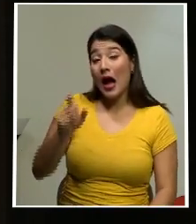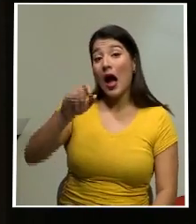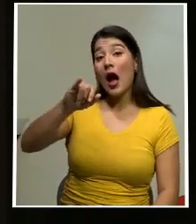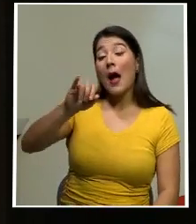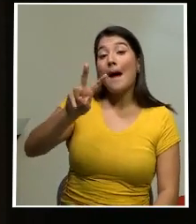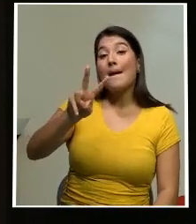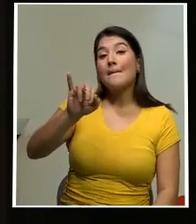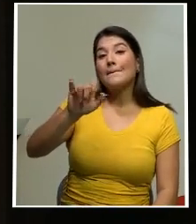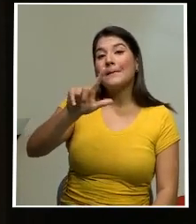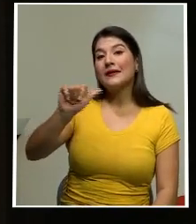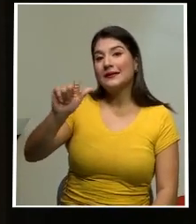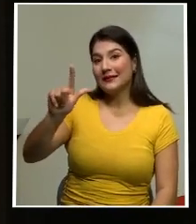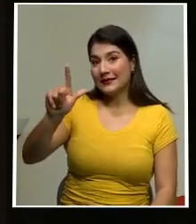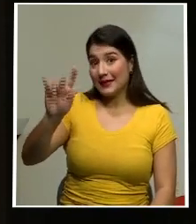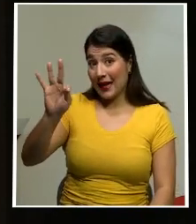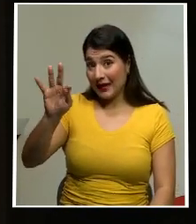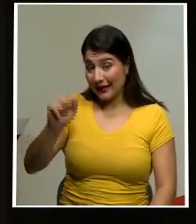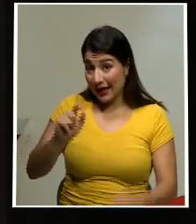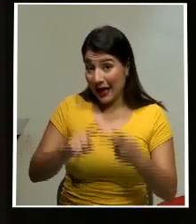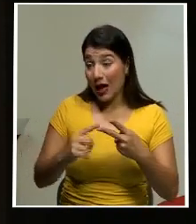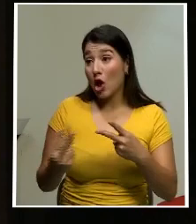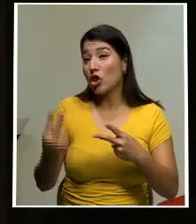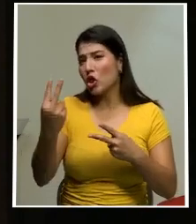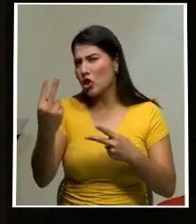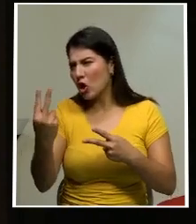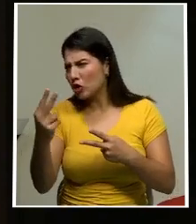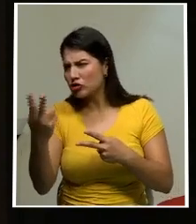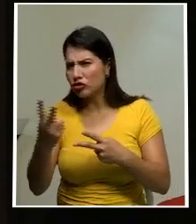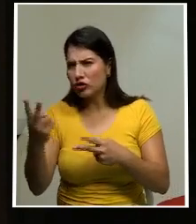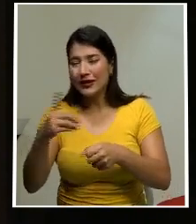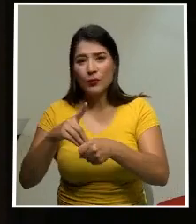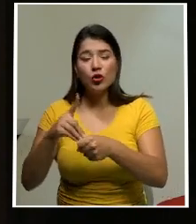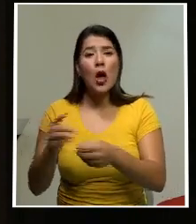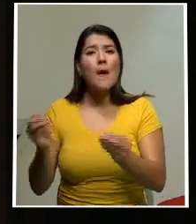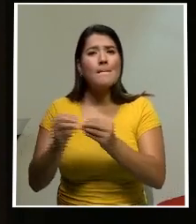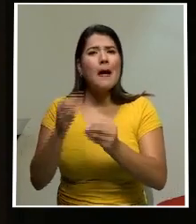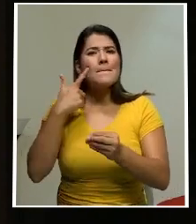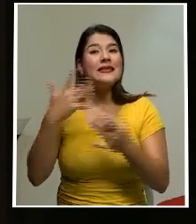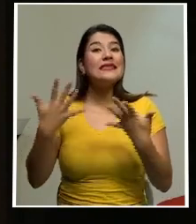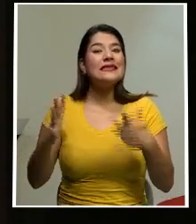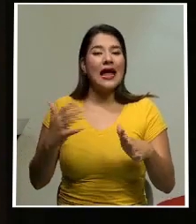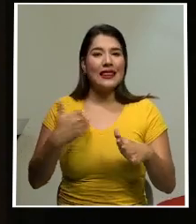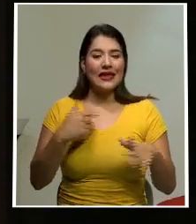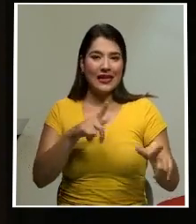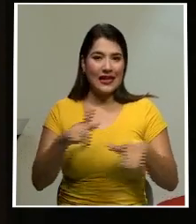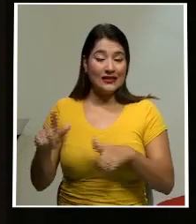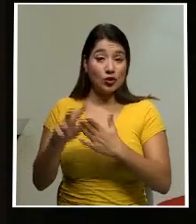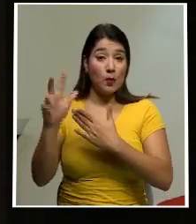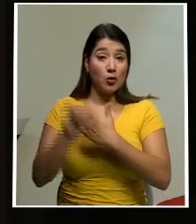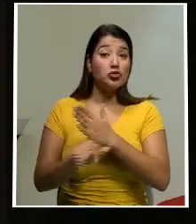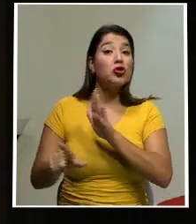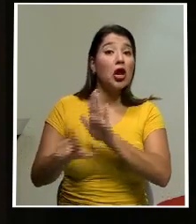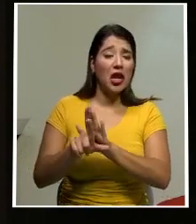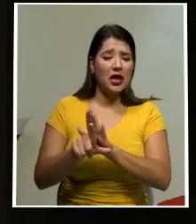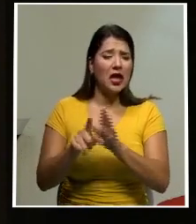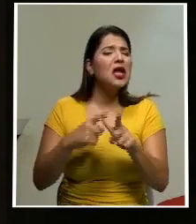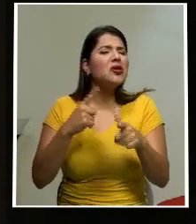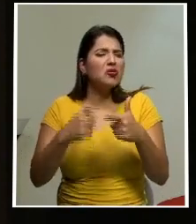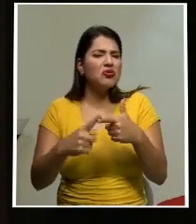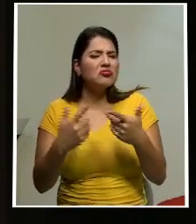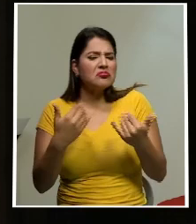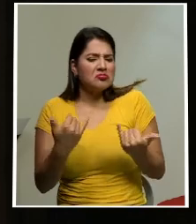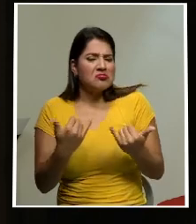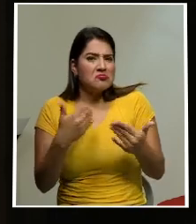además otros diputados, tienen prácticamente el proyecto de ley listo y se estaría conociendo muy próximamente para que